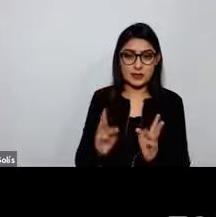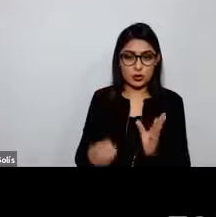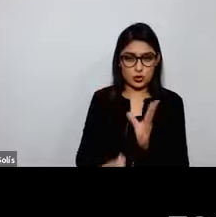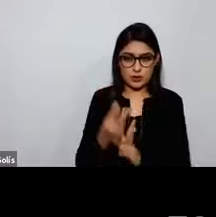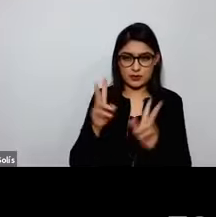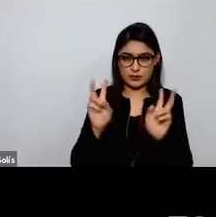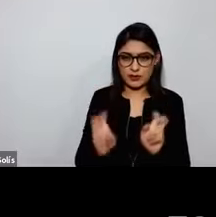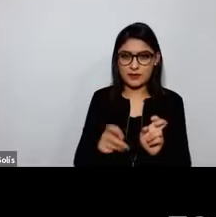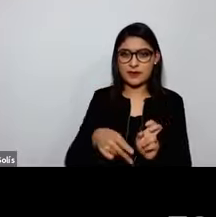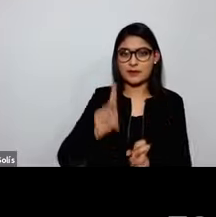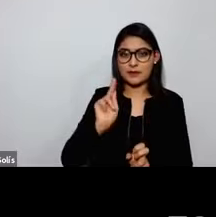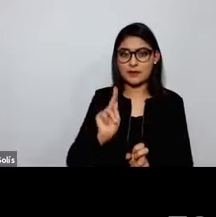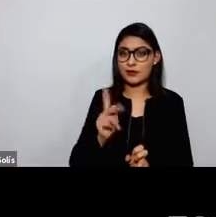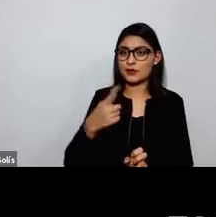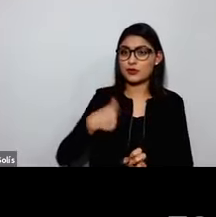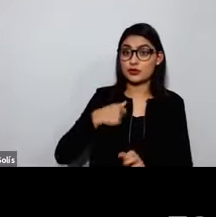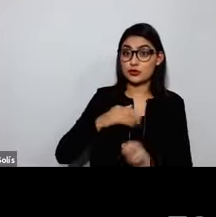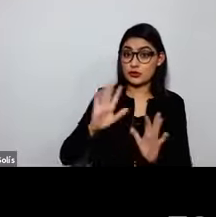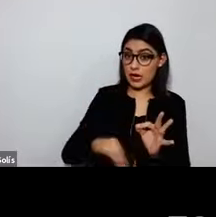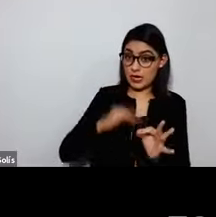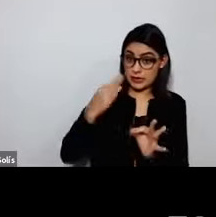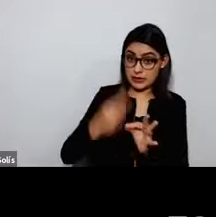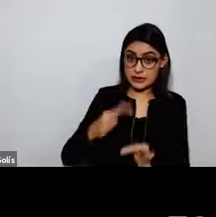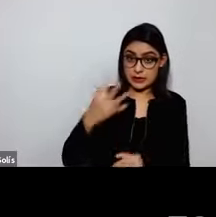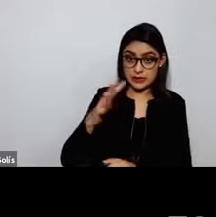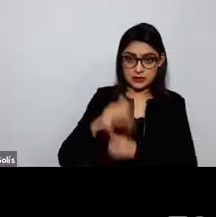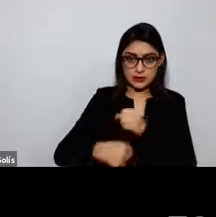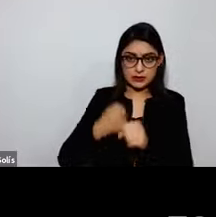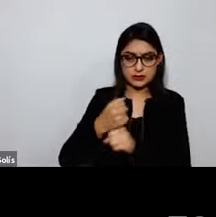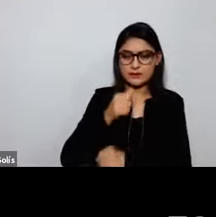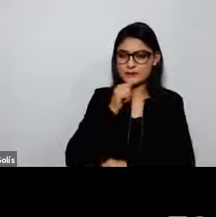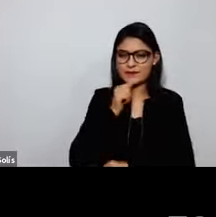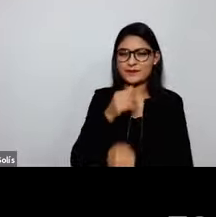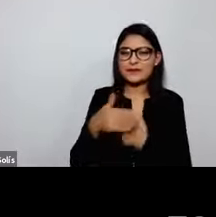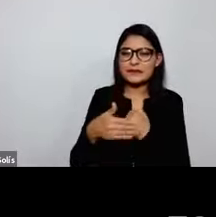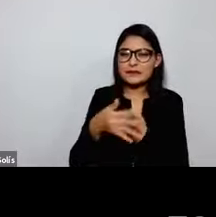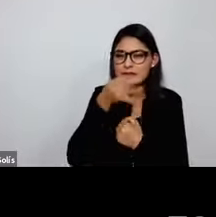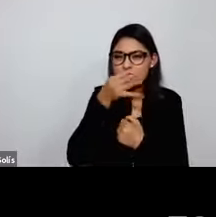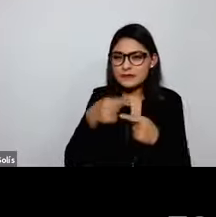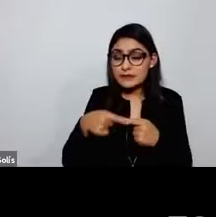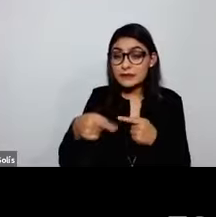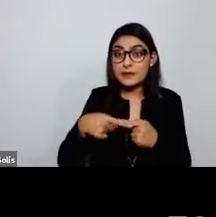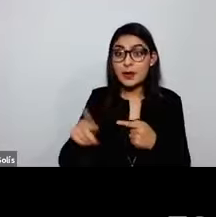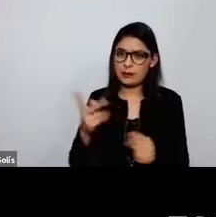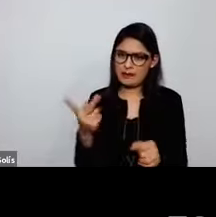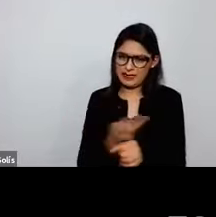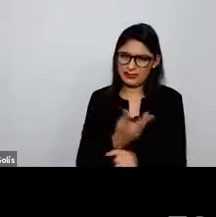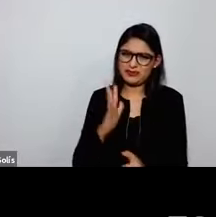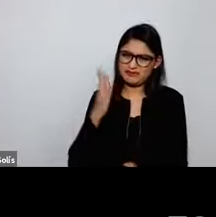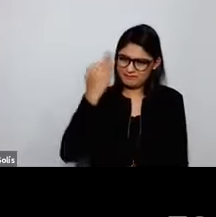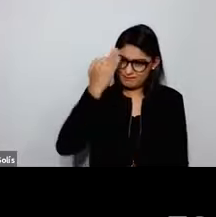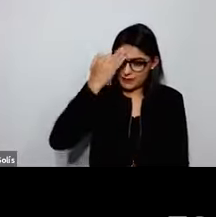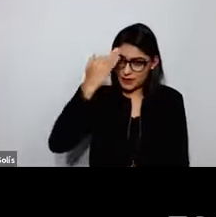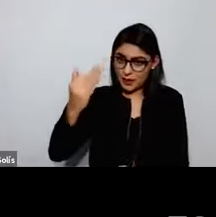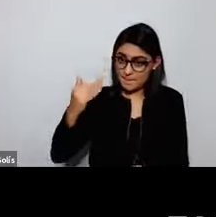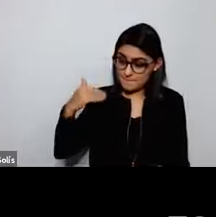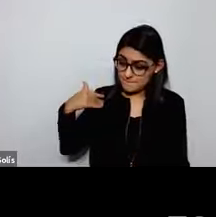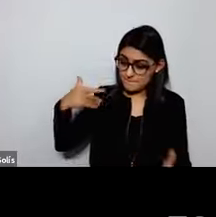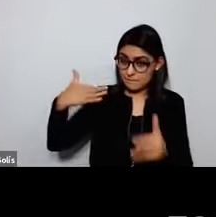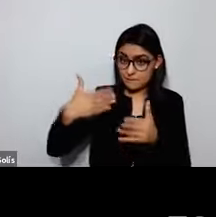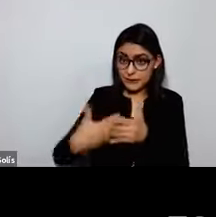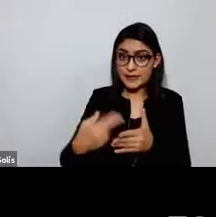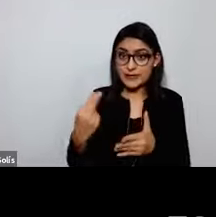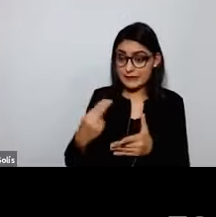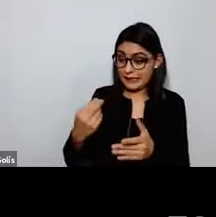a 10 años de cumplirlo. Es decir, ya tendríamos que estar obteniendo resultados y ya tendríamos que estar viendo